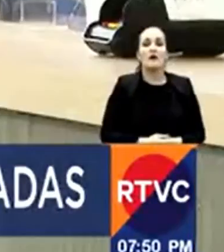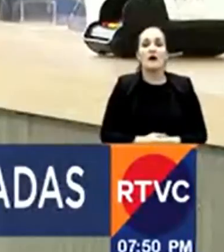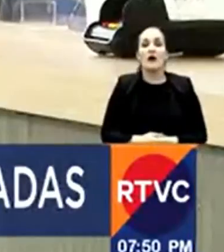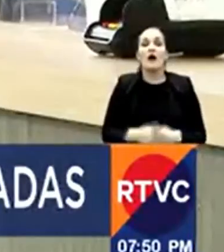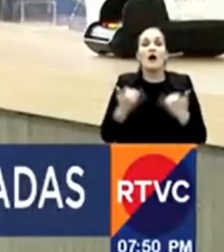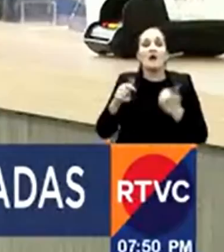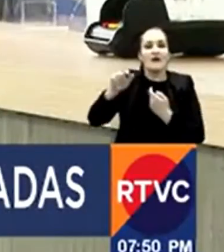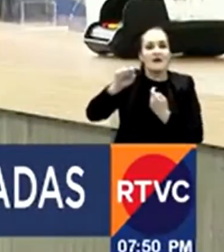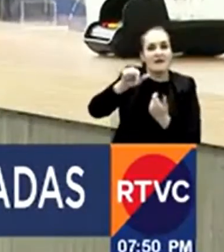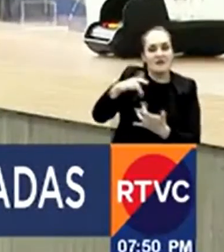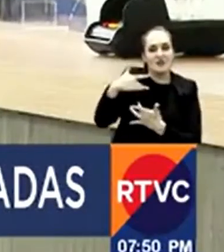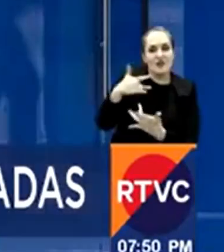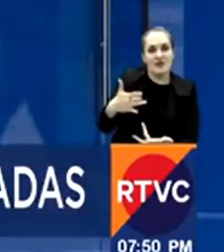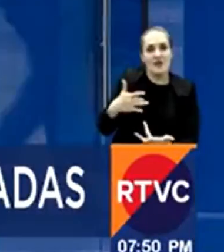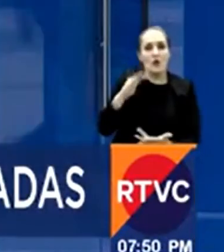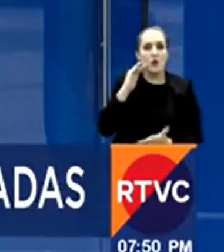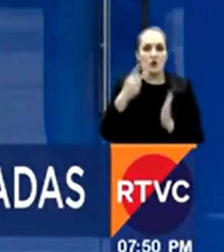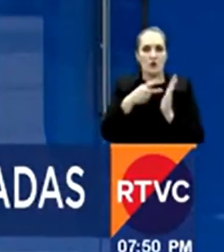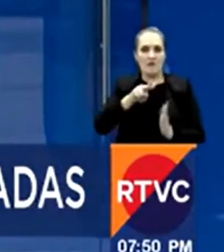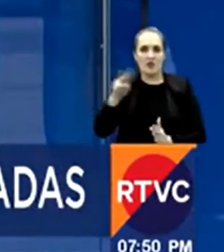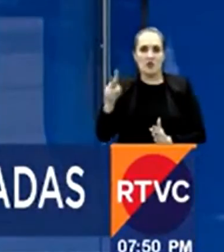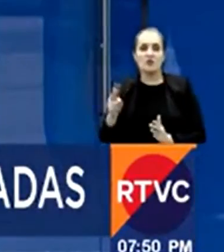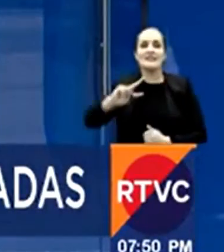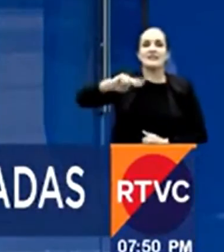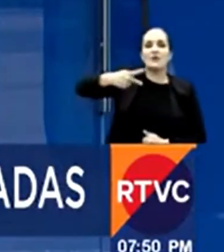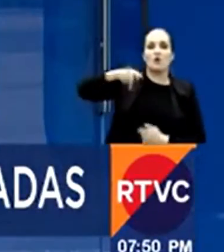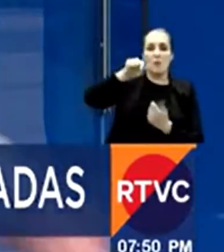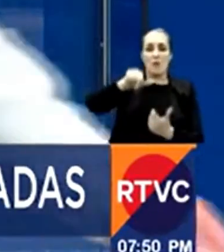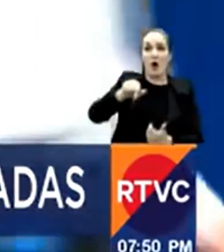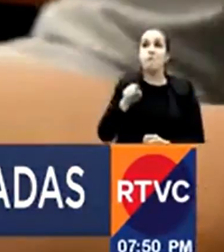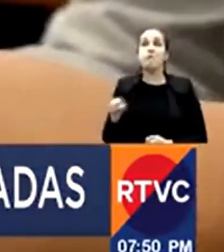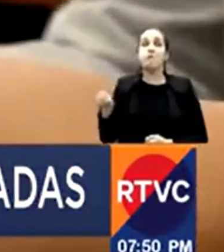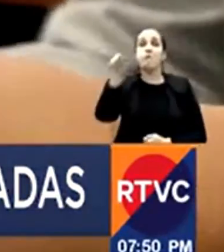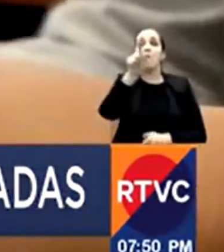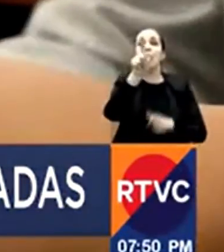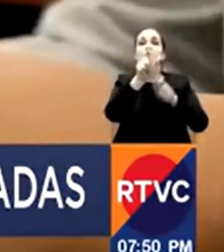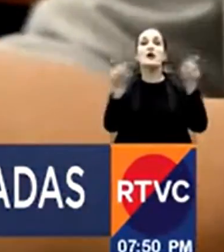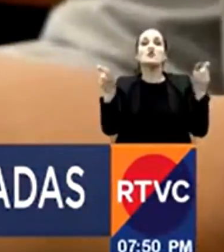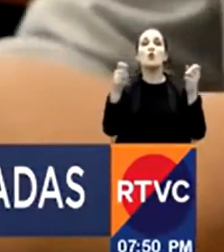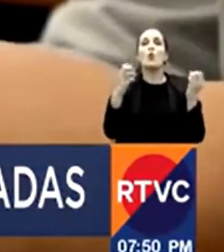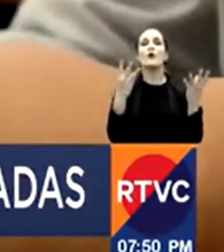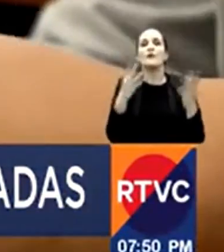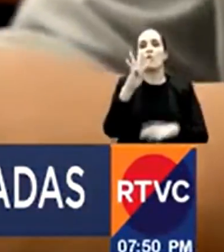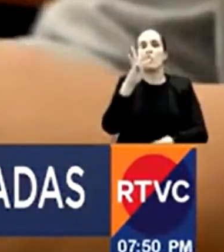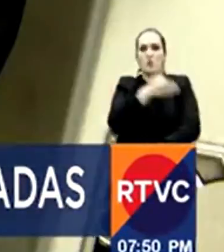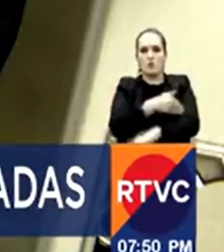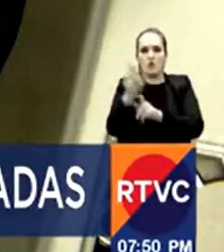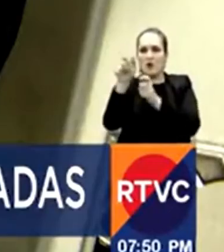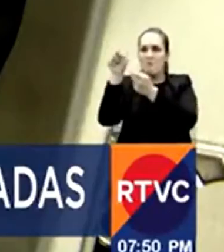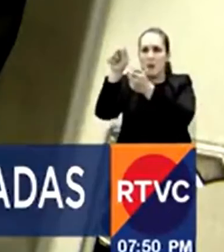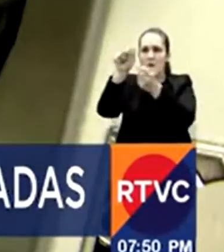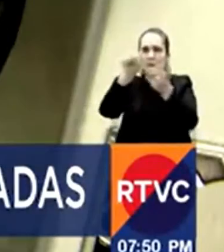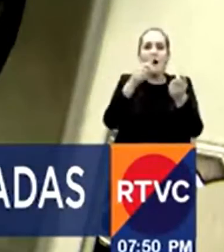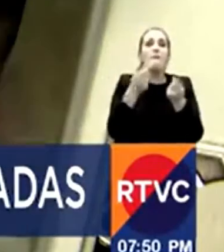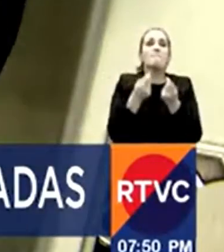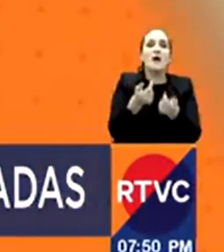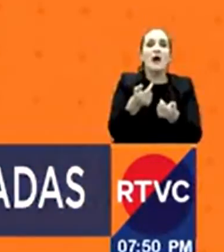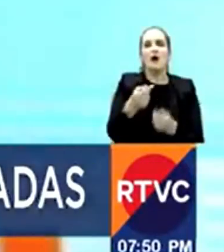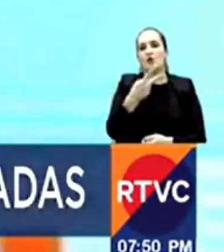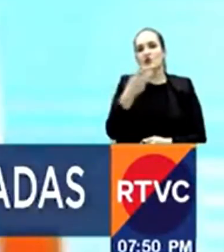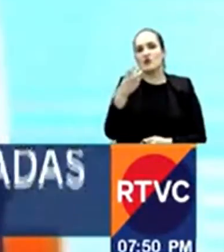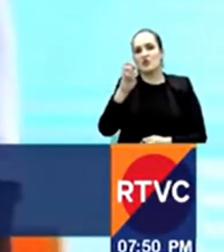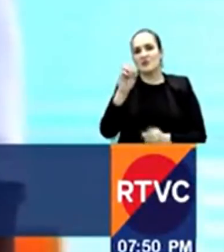ingreso solidario para 2022. Cerca de 4 millones de familias recibirán 380.000 pesos correspondientes al pago de marzo y